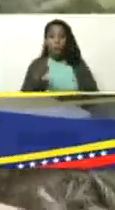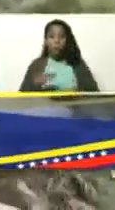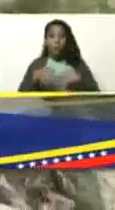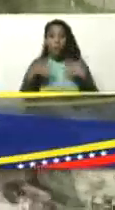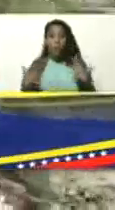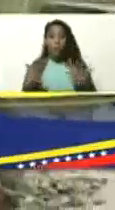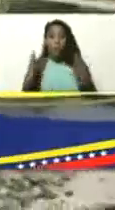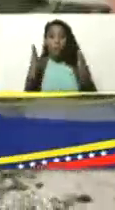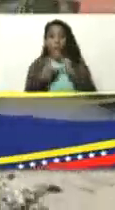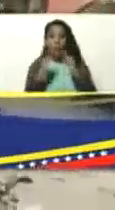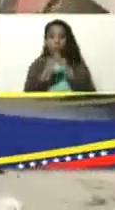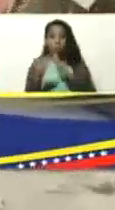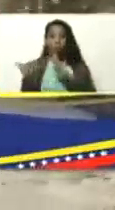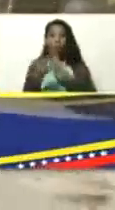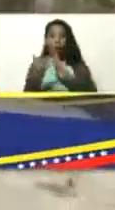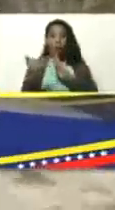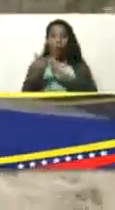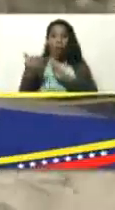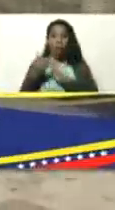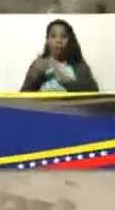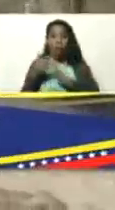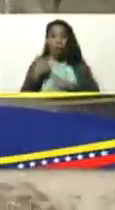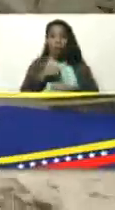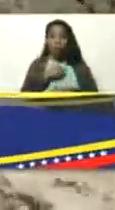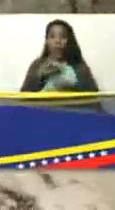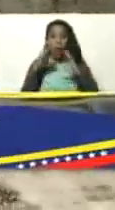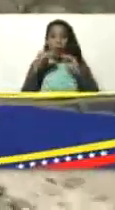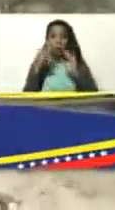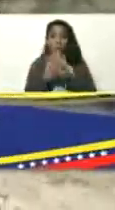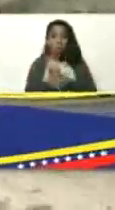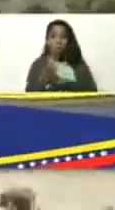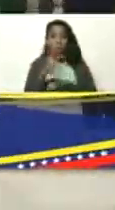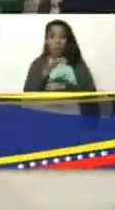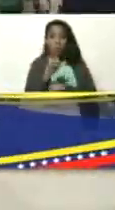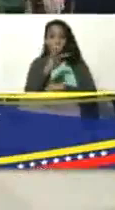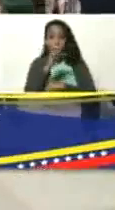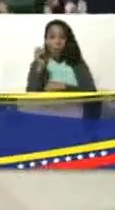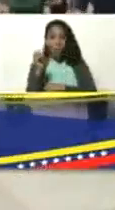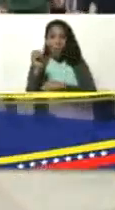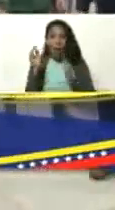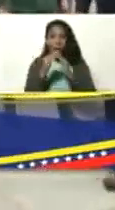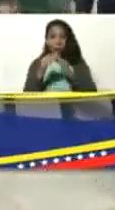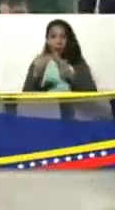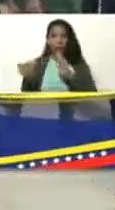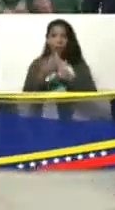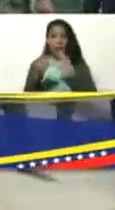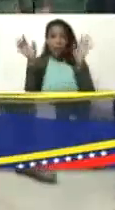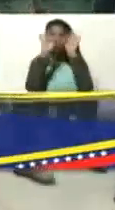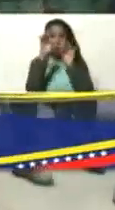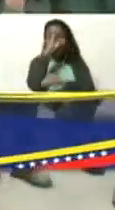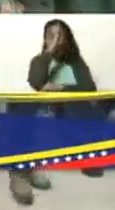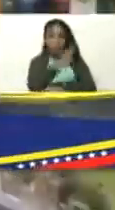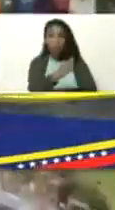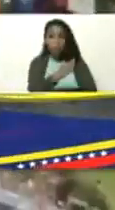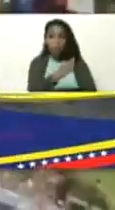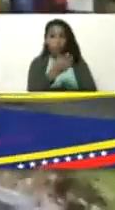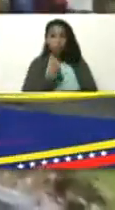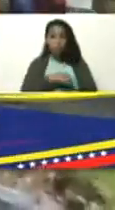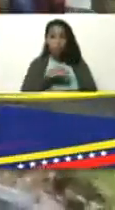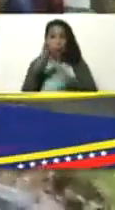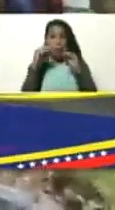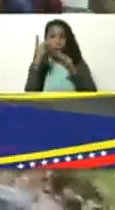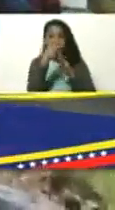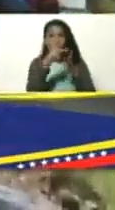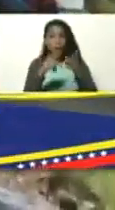de viviendas afectadas. Estamos hablando cerca de 40 viviendas afectadas de manera directa. Estamos hablando de